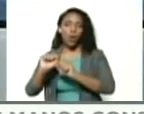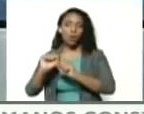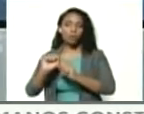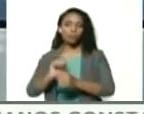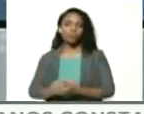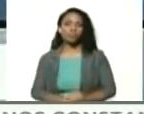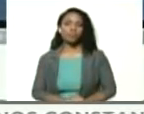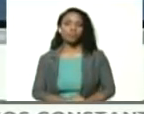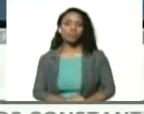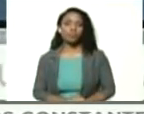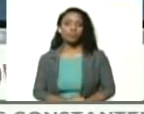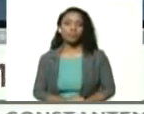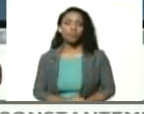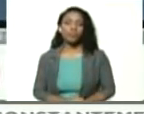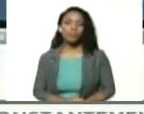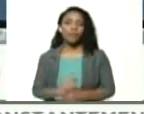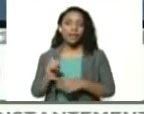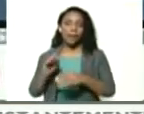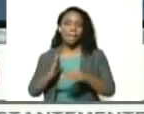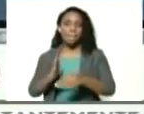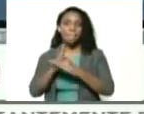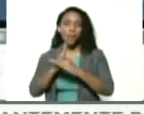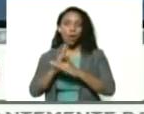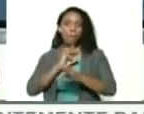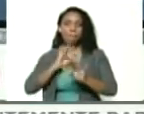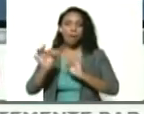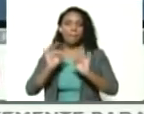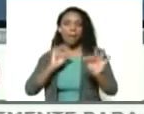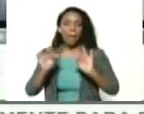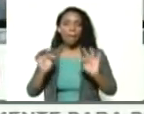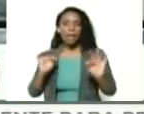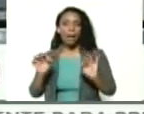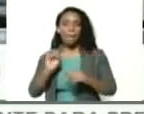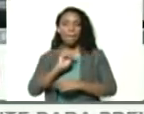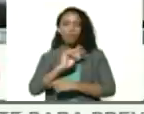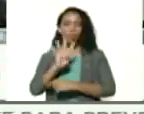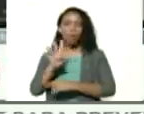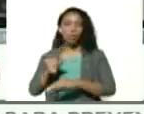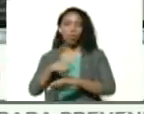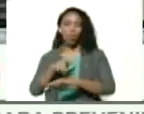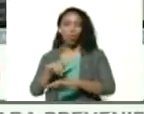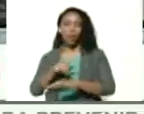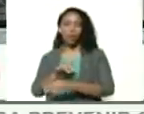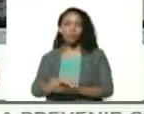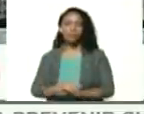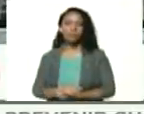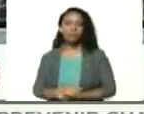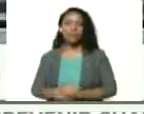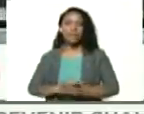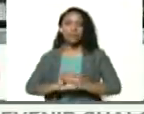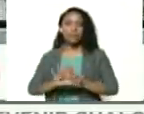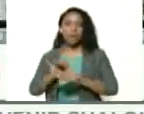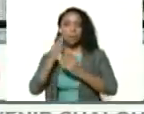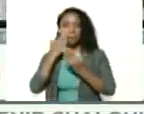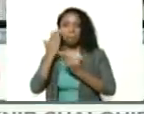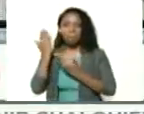molnupiravir, bloquea la transmisión del COVID-19 en 24 horas. Aquí está,